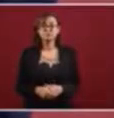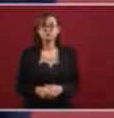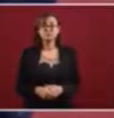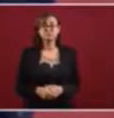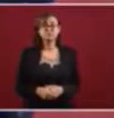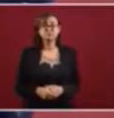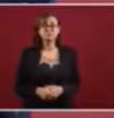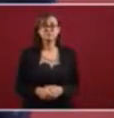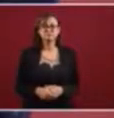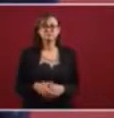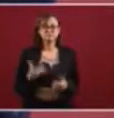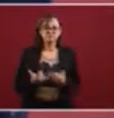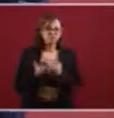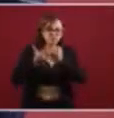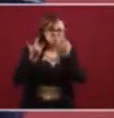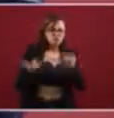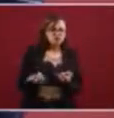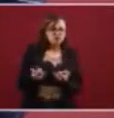¿de dónde viene?